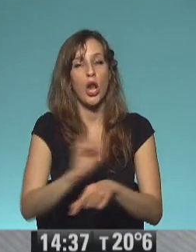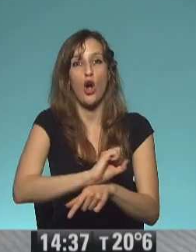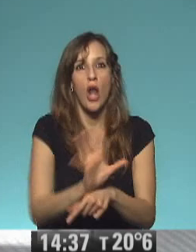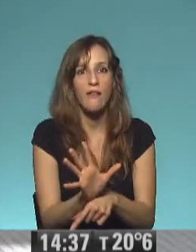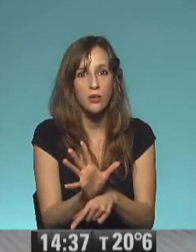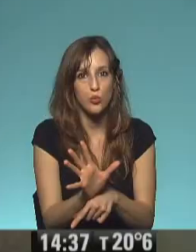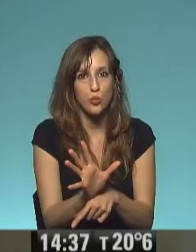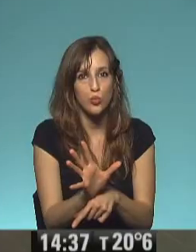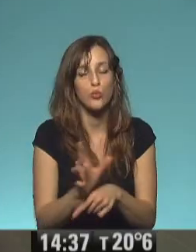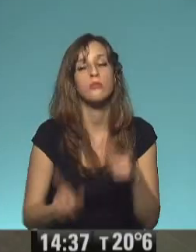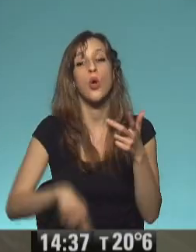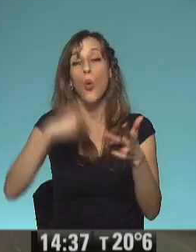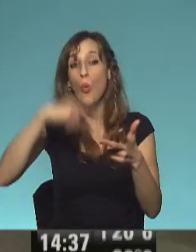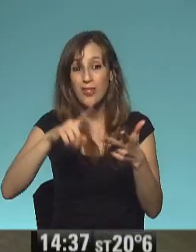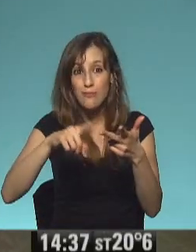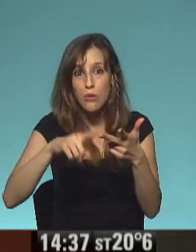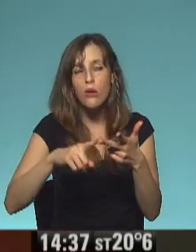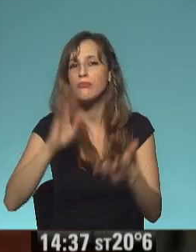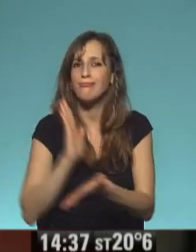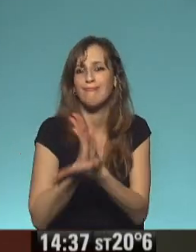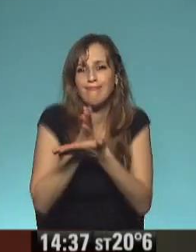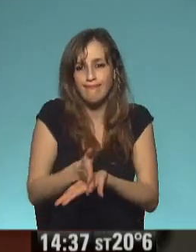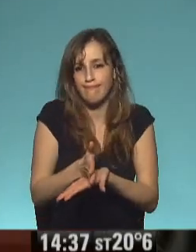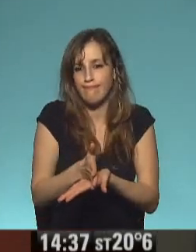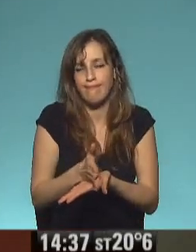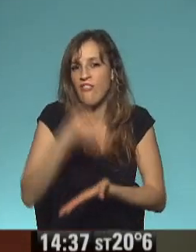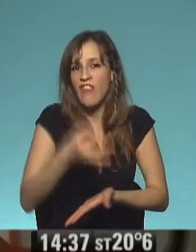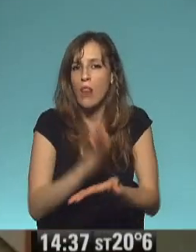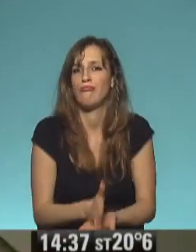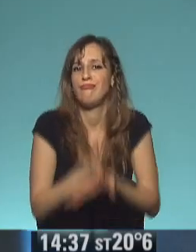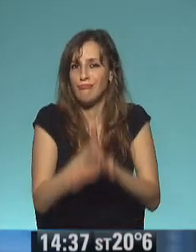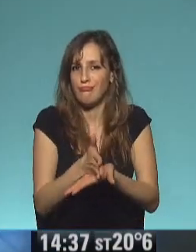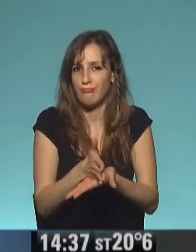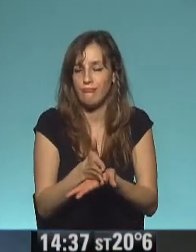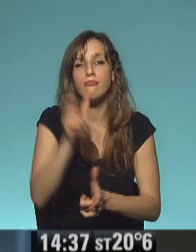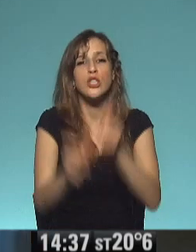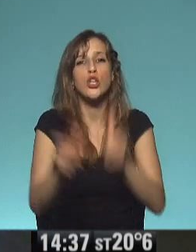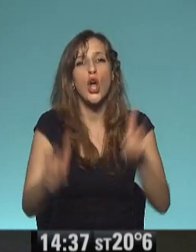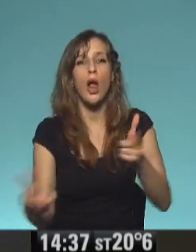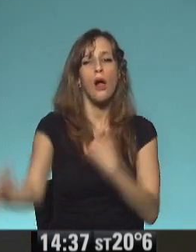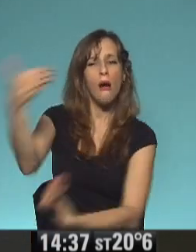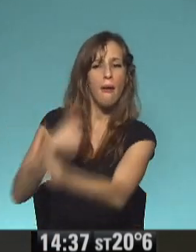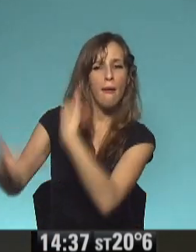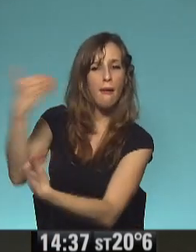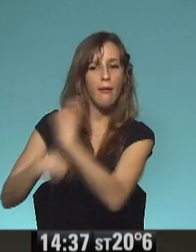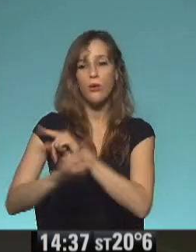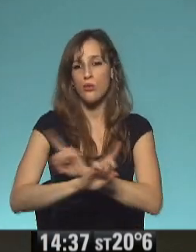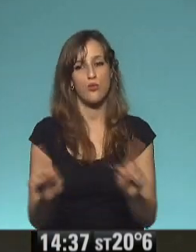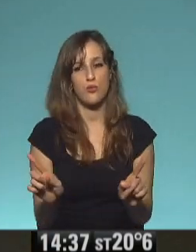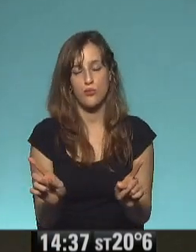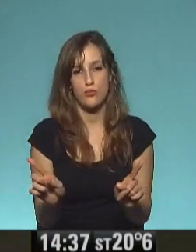tercero, ser muy estricto con el ingreso a la provincia y obligar a cuarentenas a los que vienen de afuera, porque